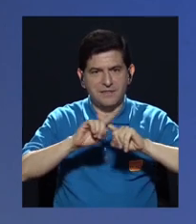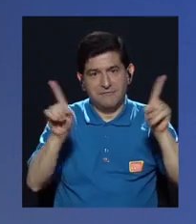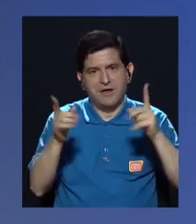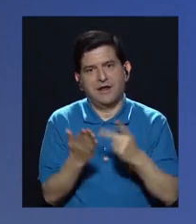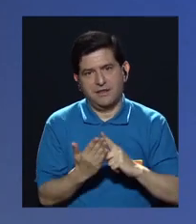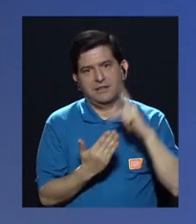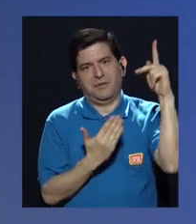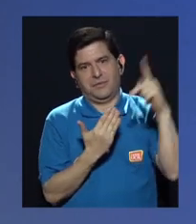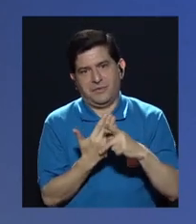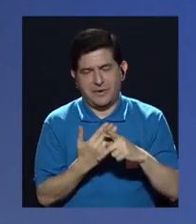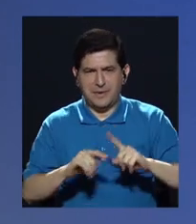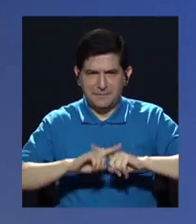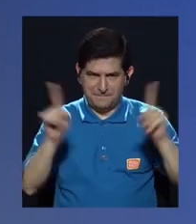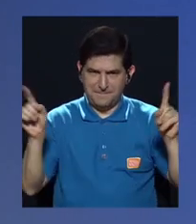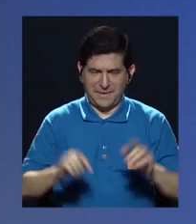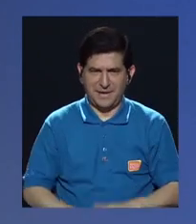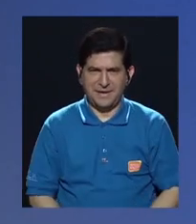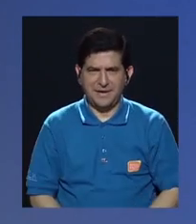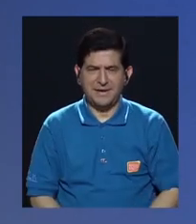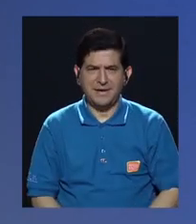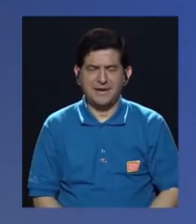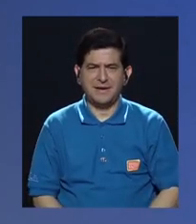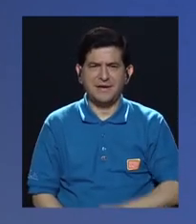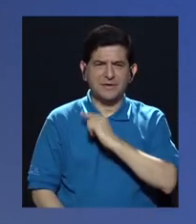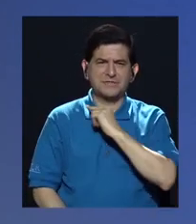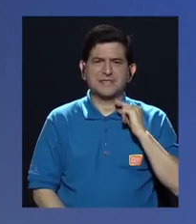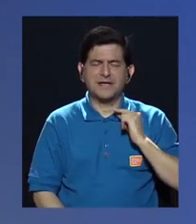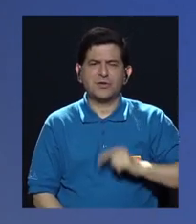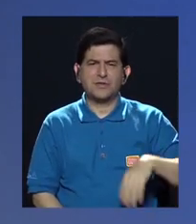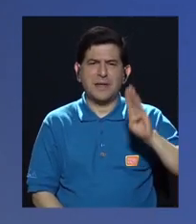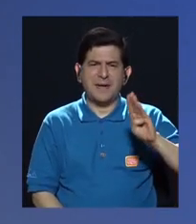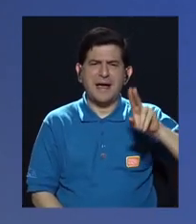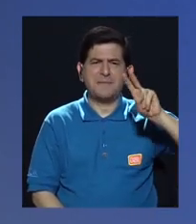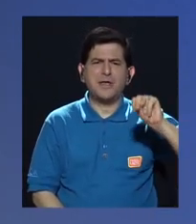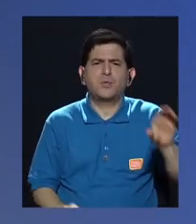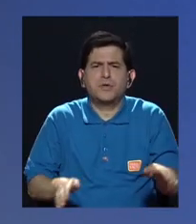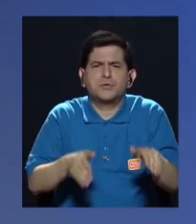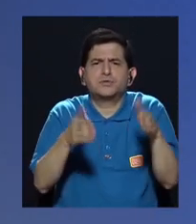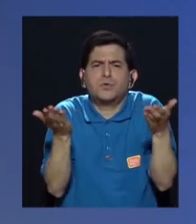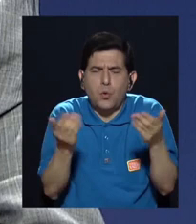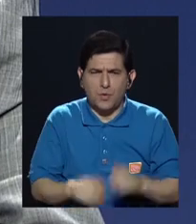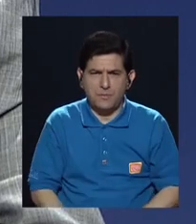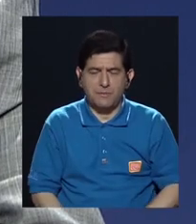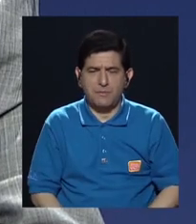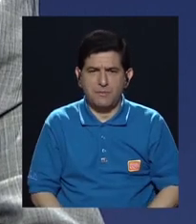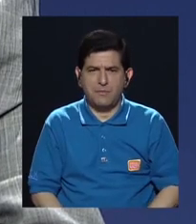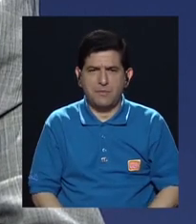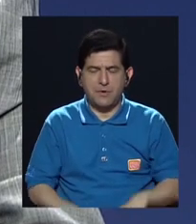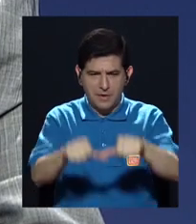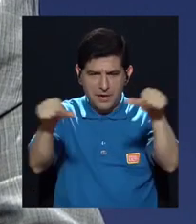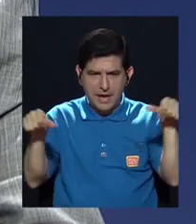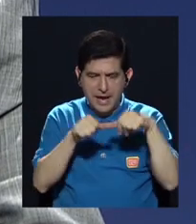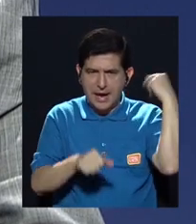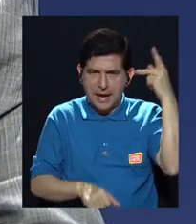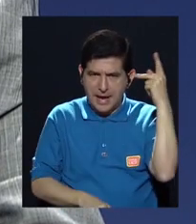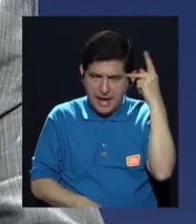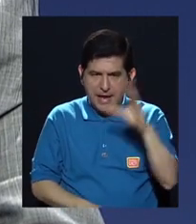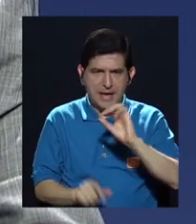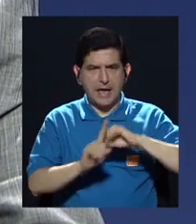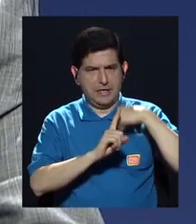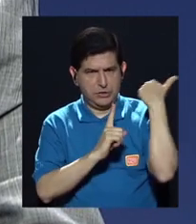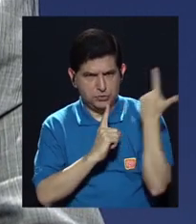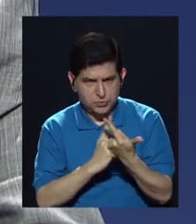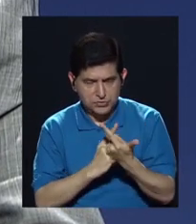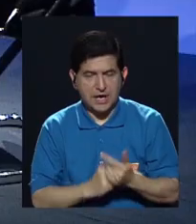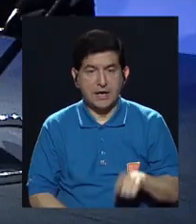para otro programa. ¿Cómo era el padre Benjamín Núñez? No solamente en lo político, sino también en lo social,